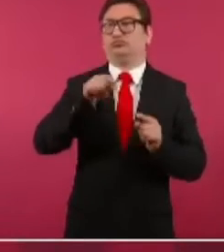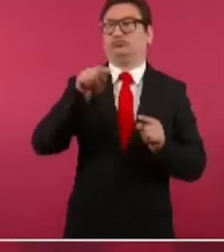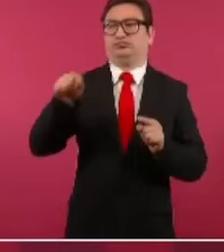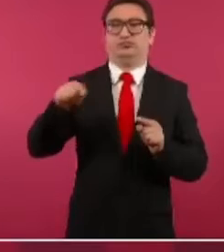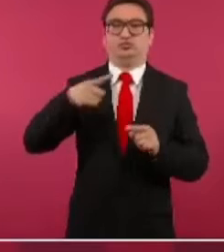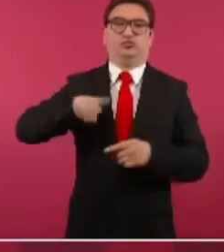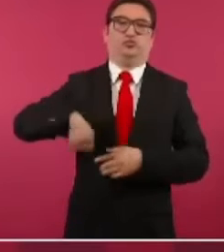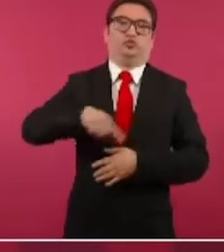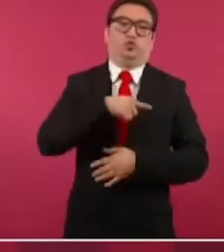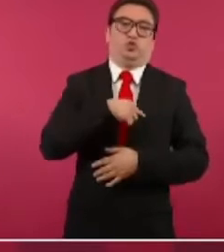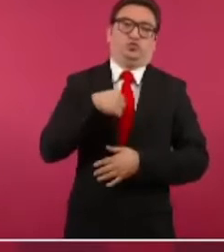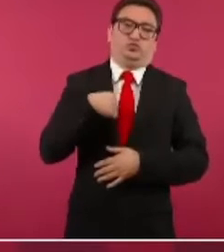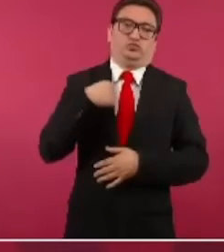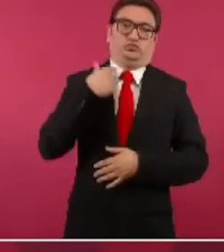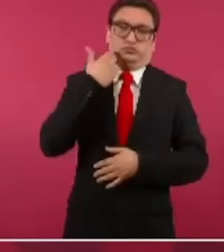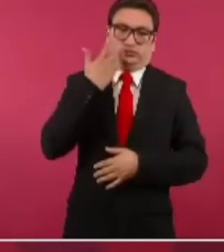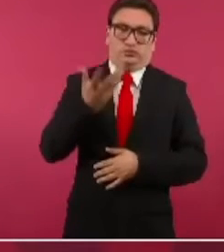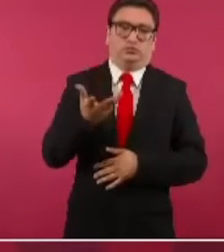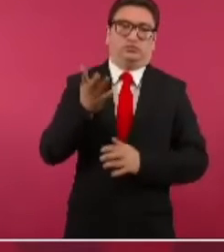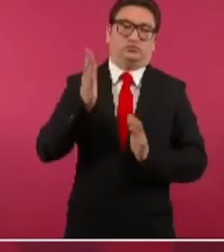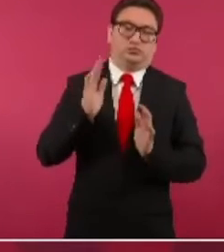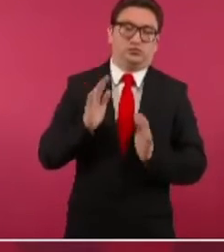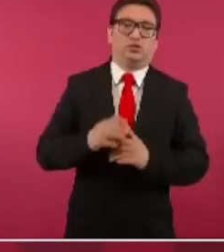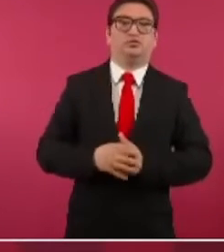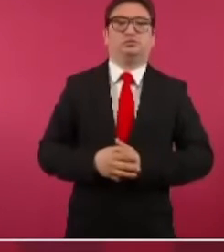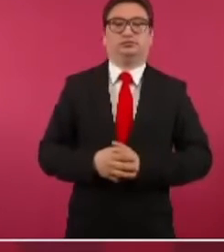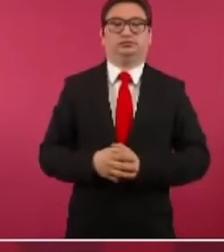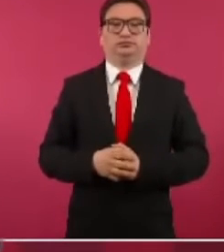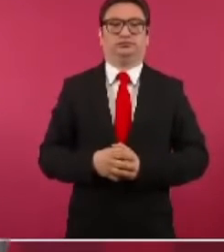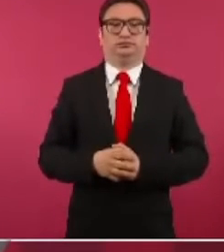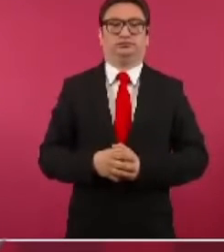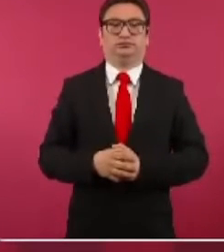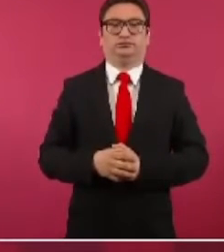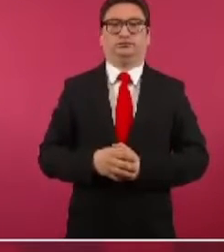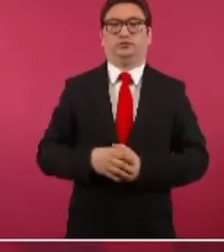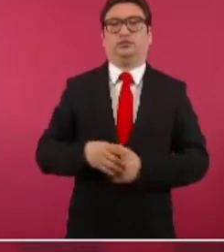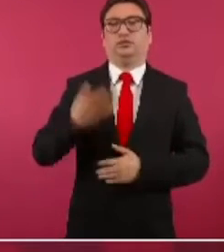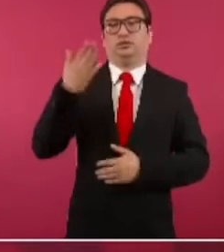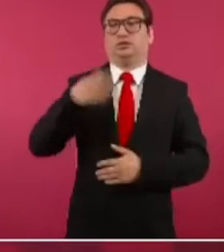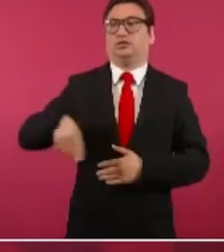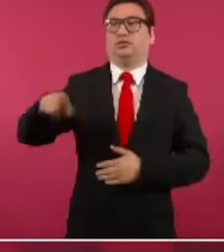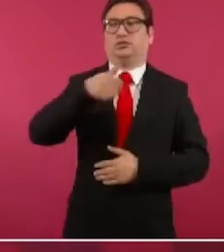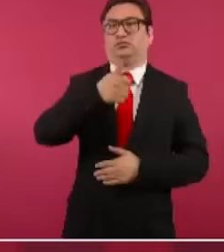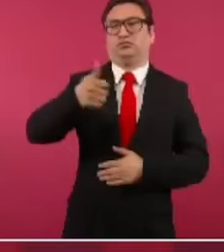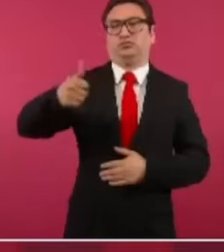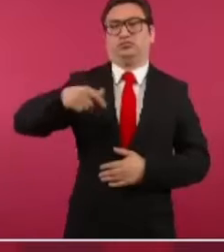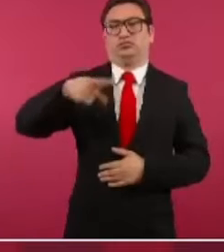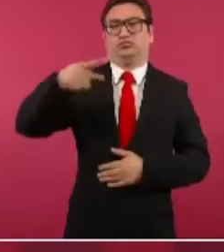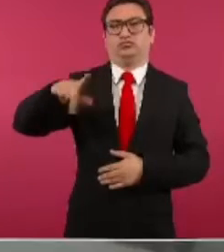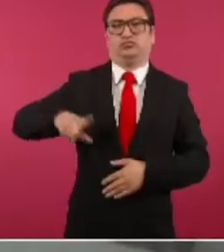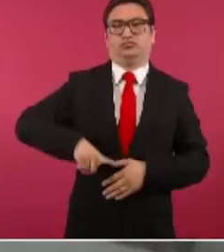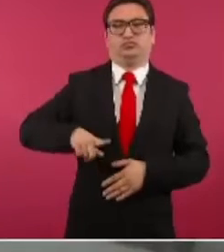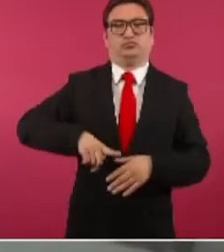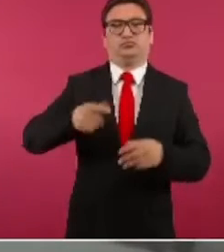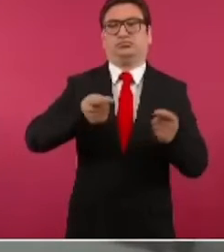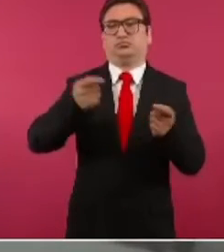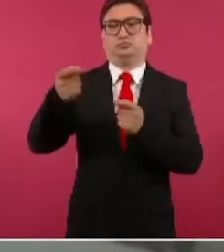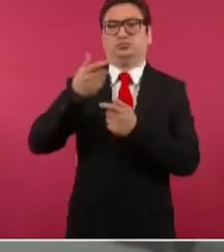nosotros buscamos pues que haya gobernabilidad, porque